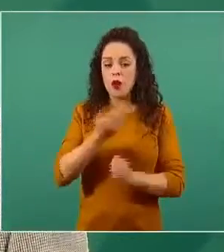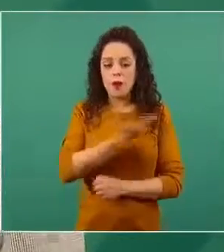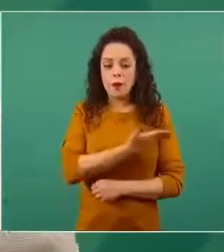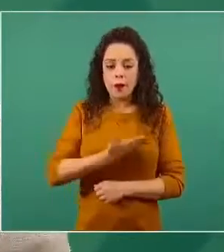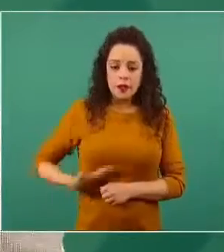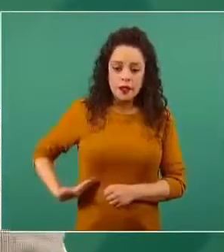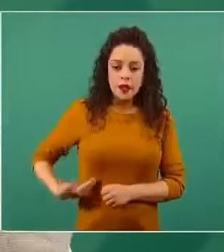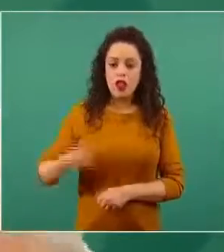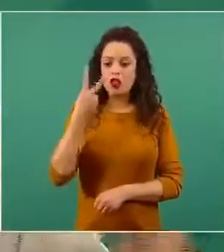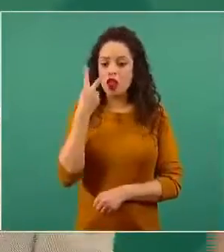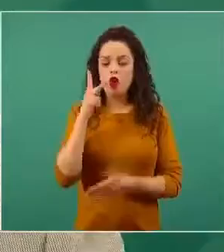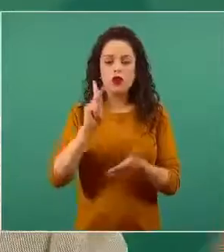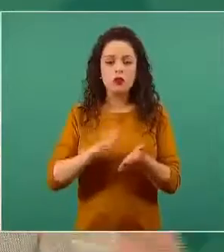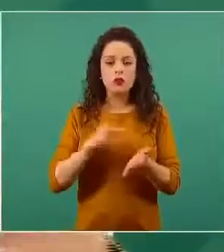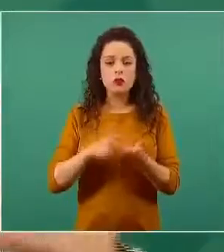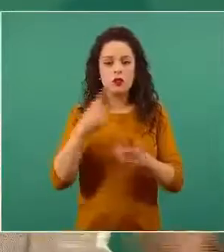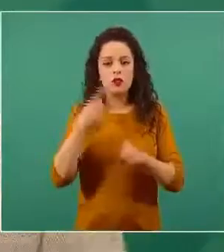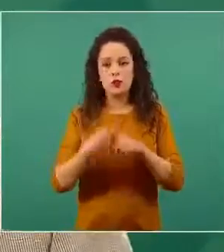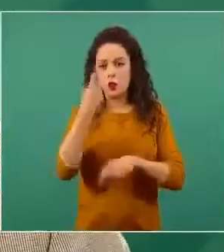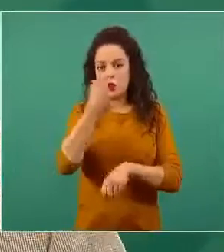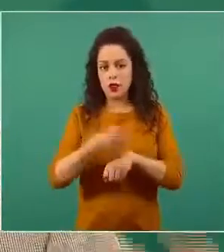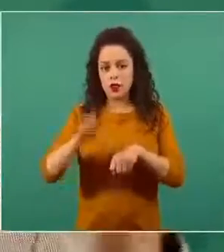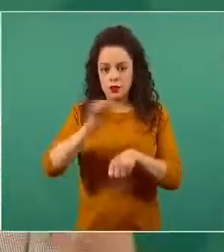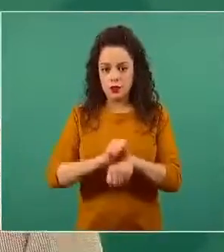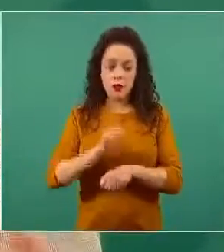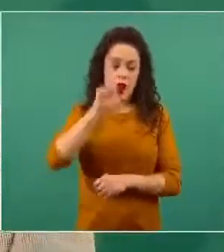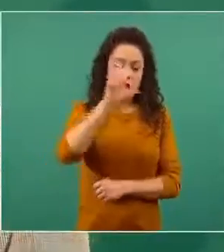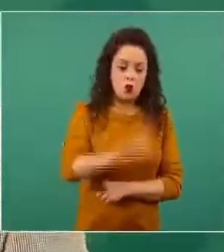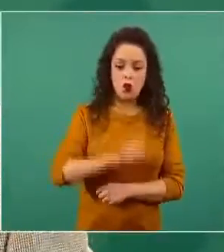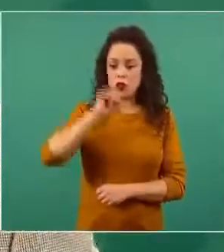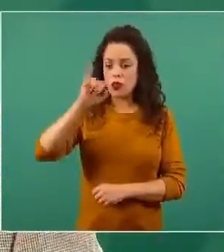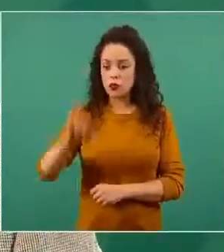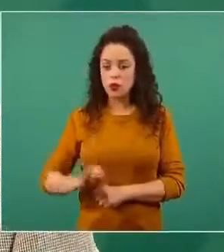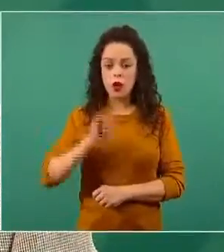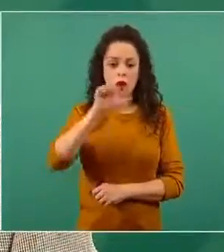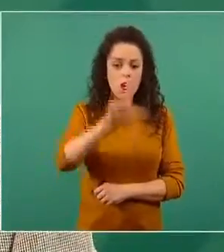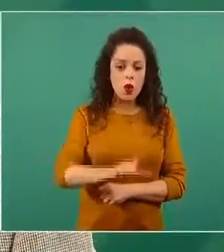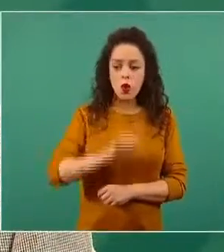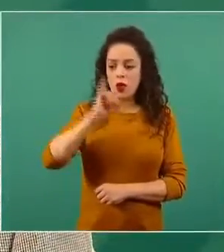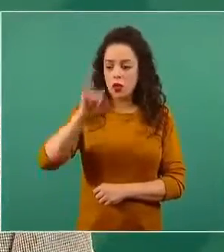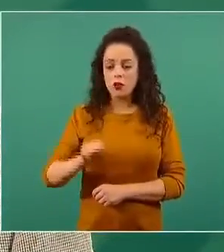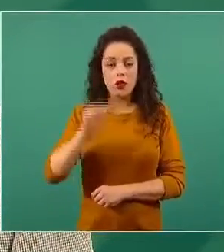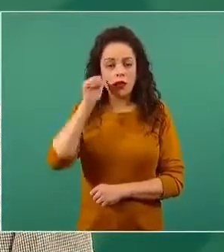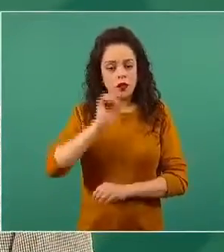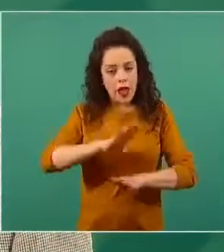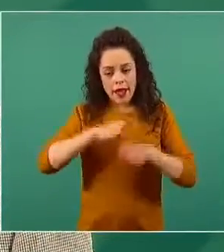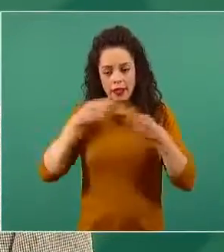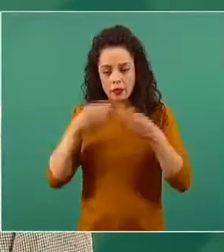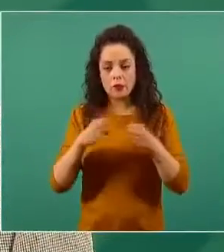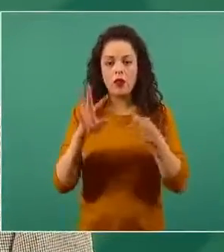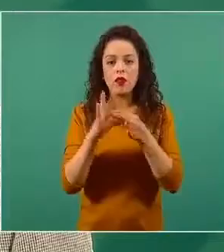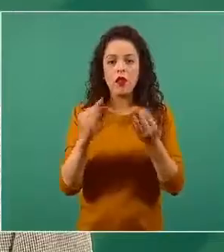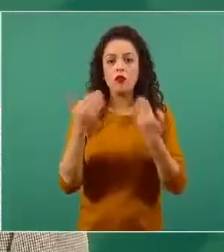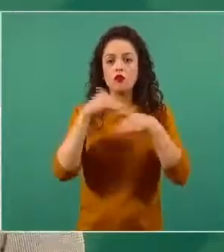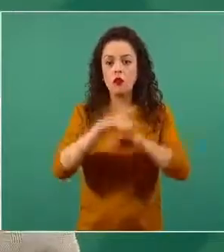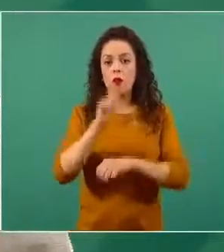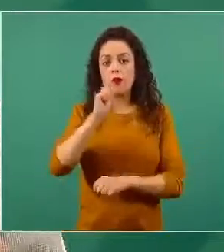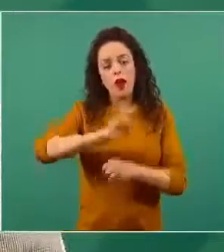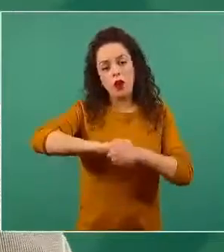menos, lunes, jueves, tenemos reunión específica para hablar de COVID y hablar de vacunas